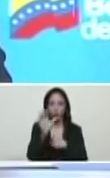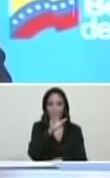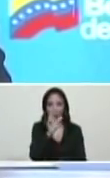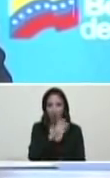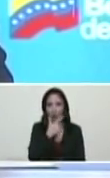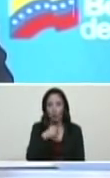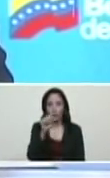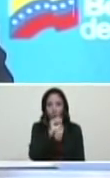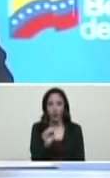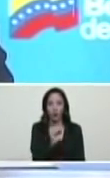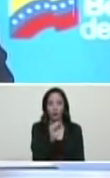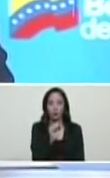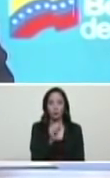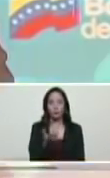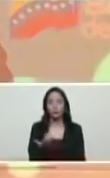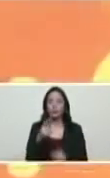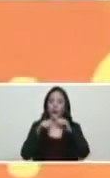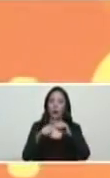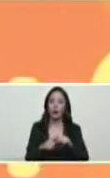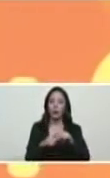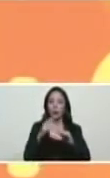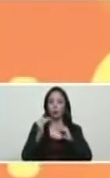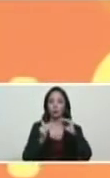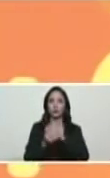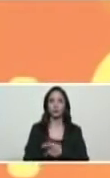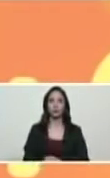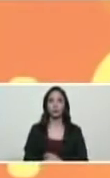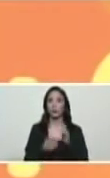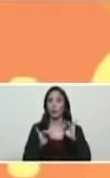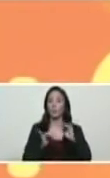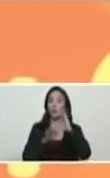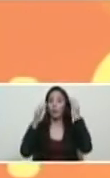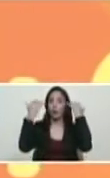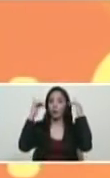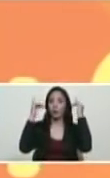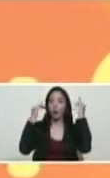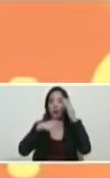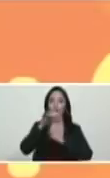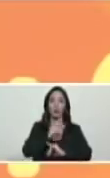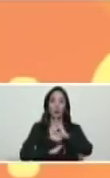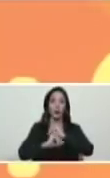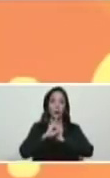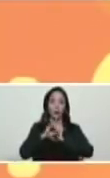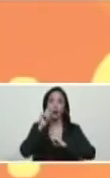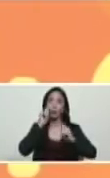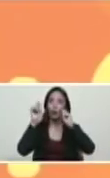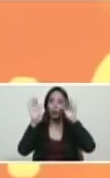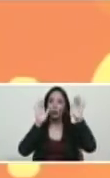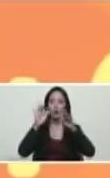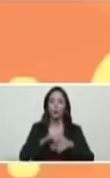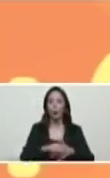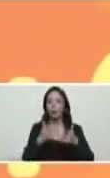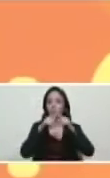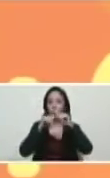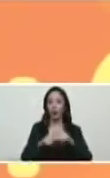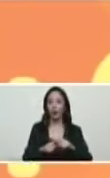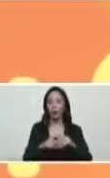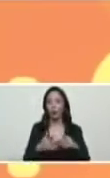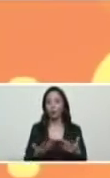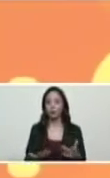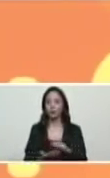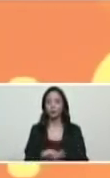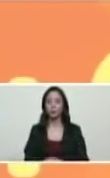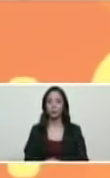lo cual dice que esta Feria Internacional de Turismo de Venezuela en